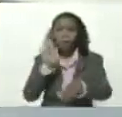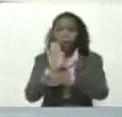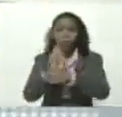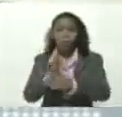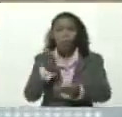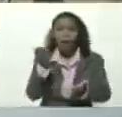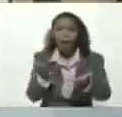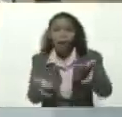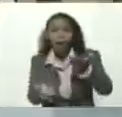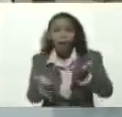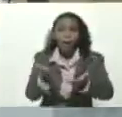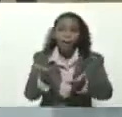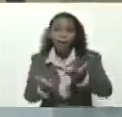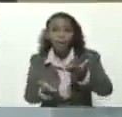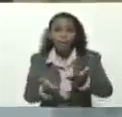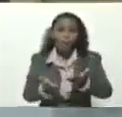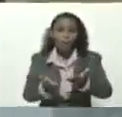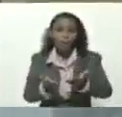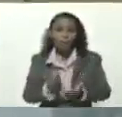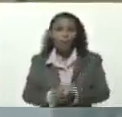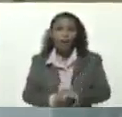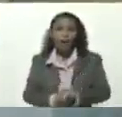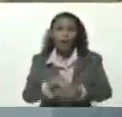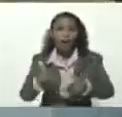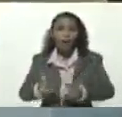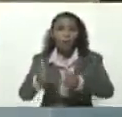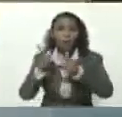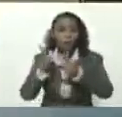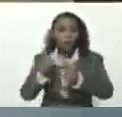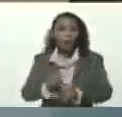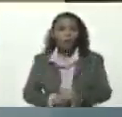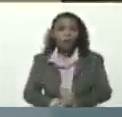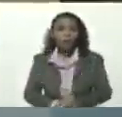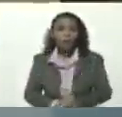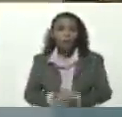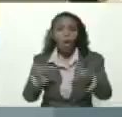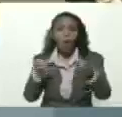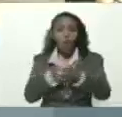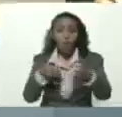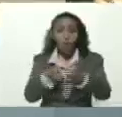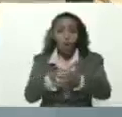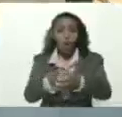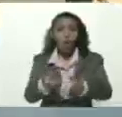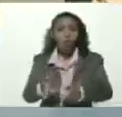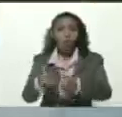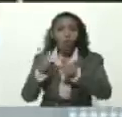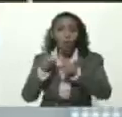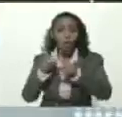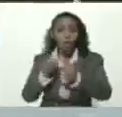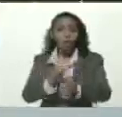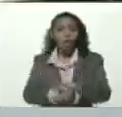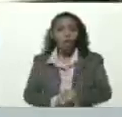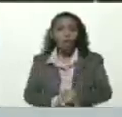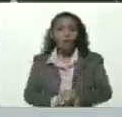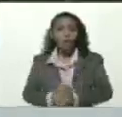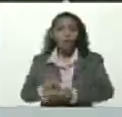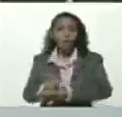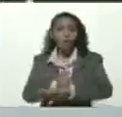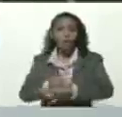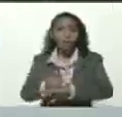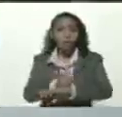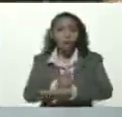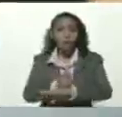equilibrios a las autoridades de los partidos, a las autoridades,